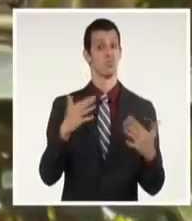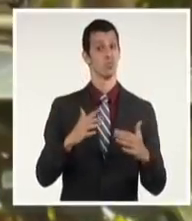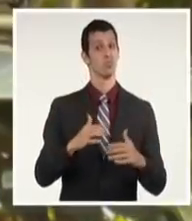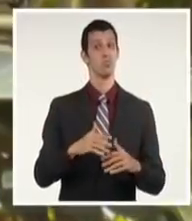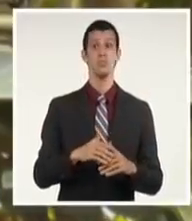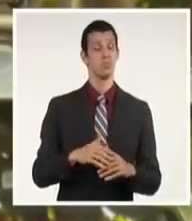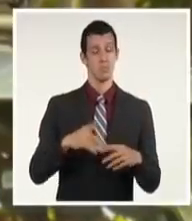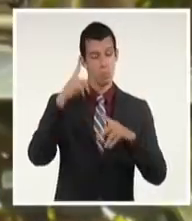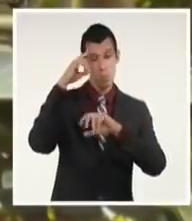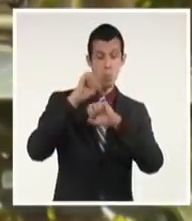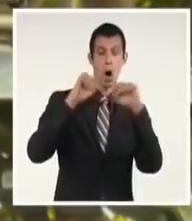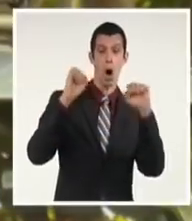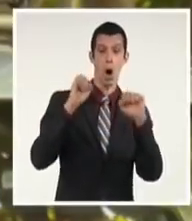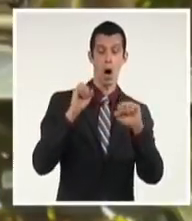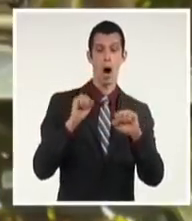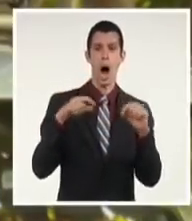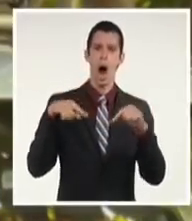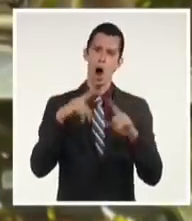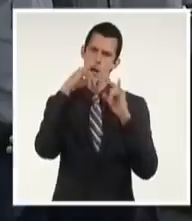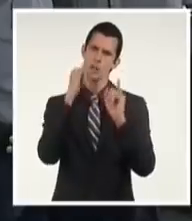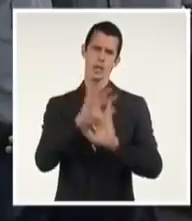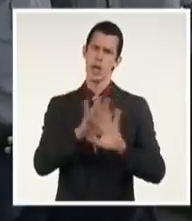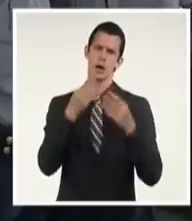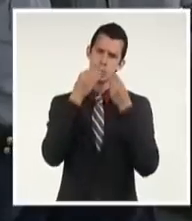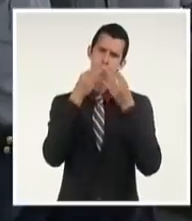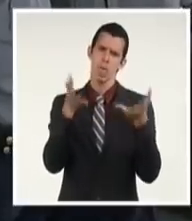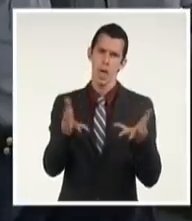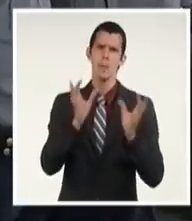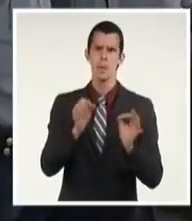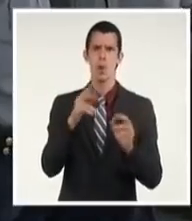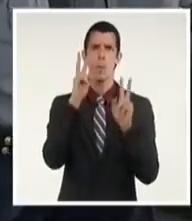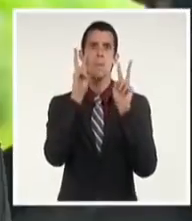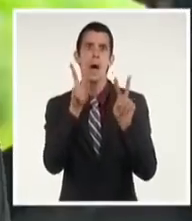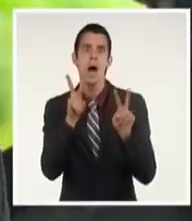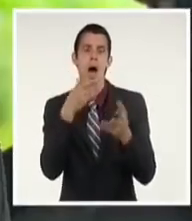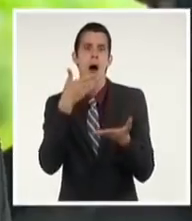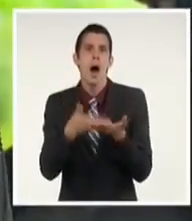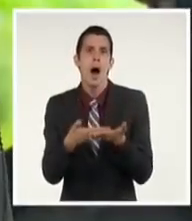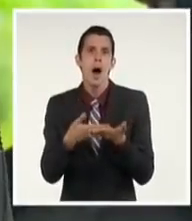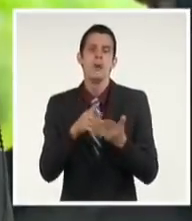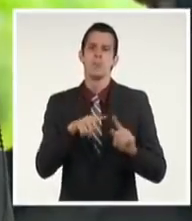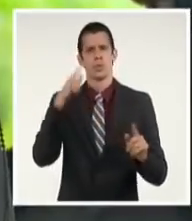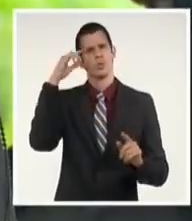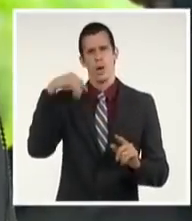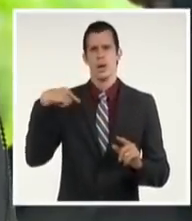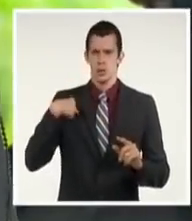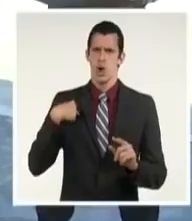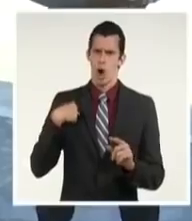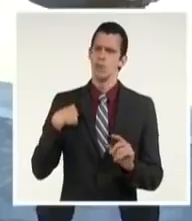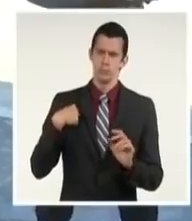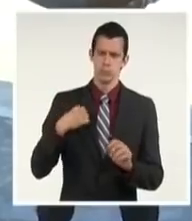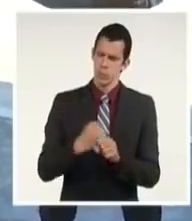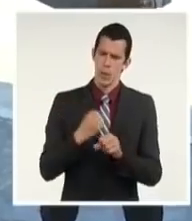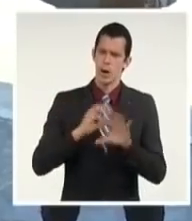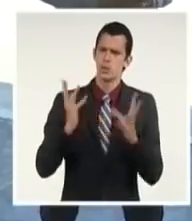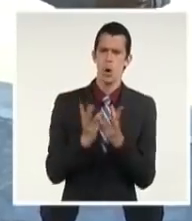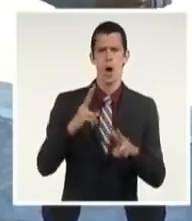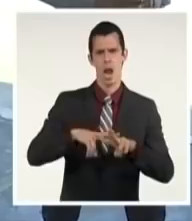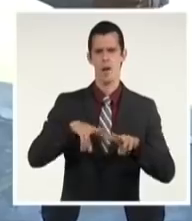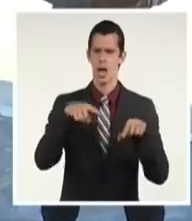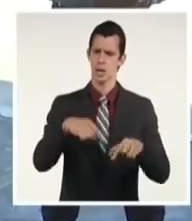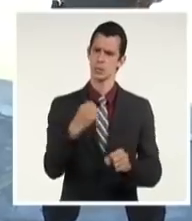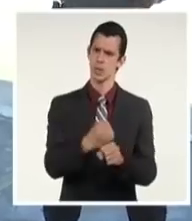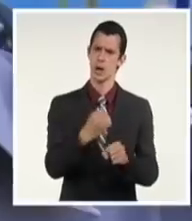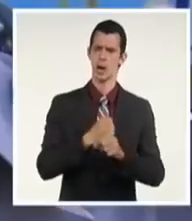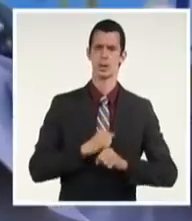con la revolución, que es lo que me toca, lo que vine a hacer aquí a la capital. Yanisel sí llamó enseguida a su madre, a quien todavía no la abandonan los